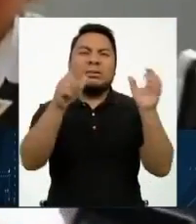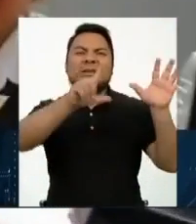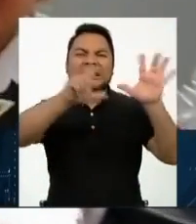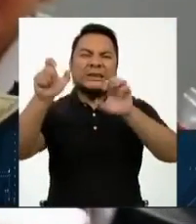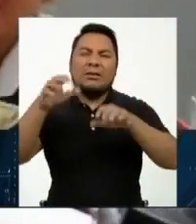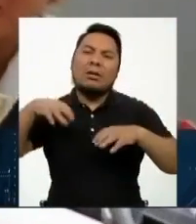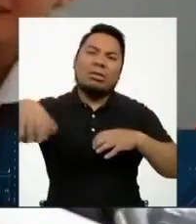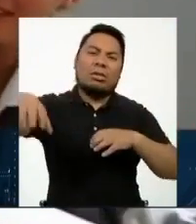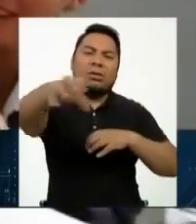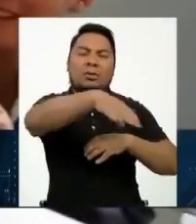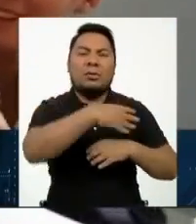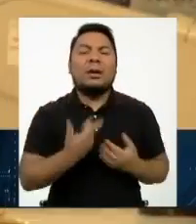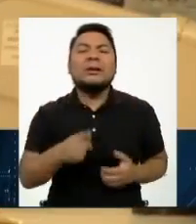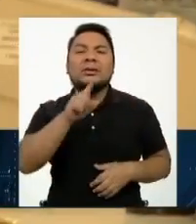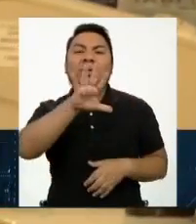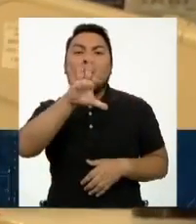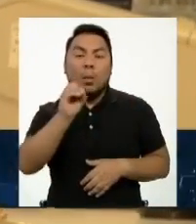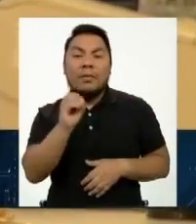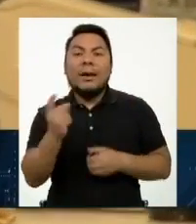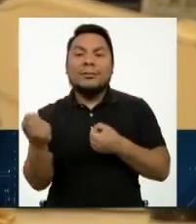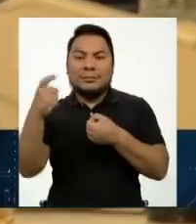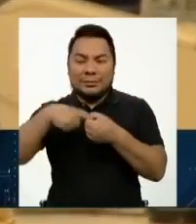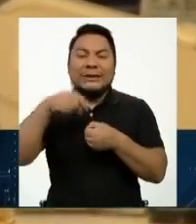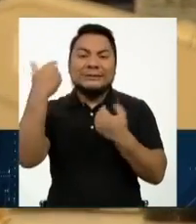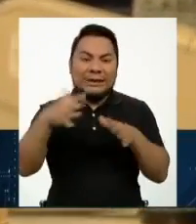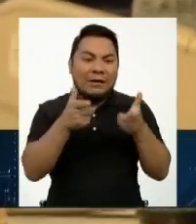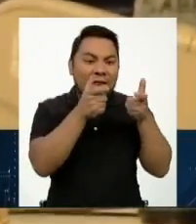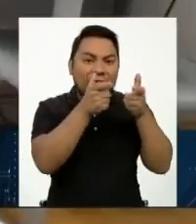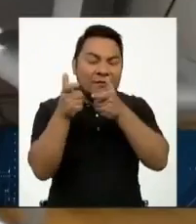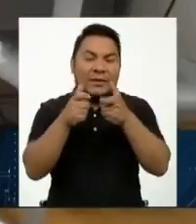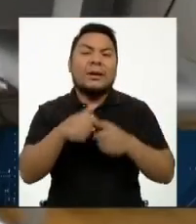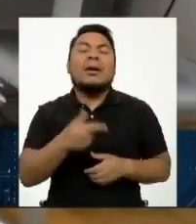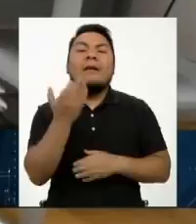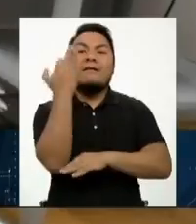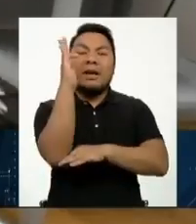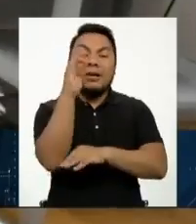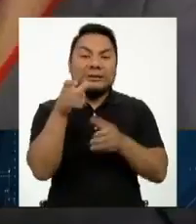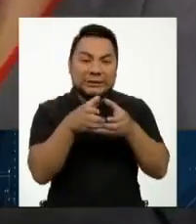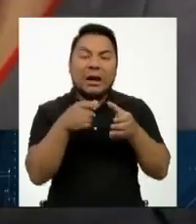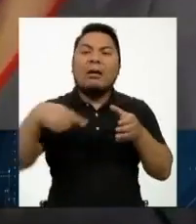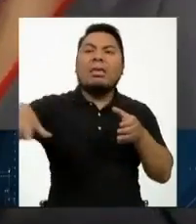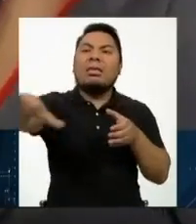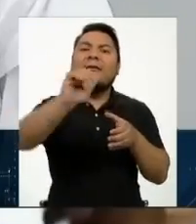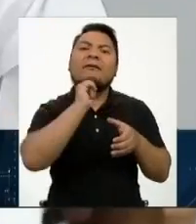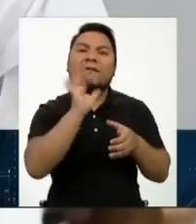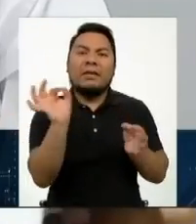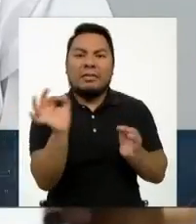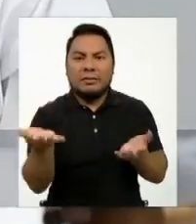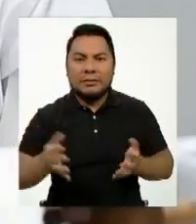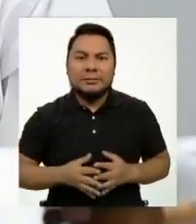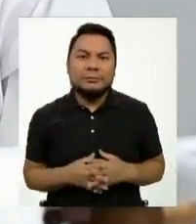nivel nacional y solo 150 son fiscalizadas por la Federación Nacional de Cooperativas de Ahorro y Crédito.